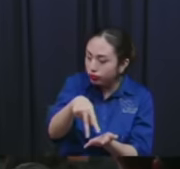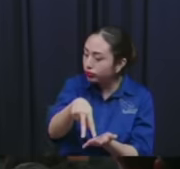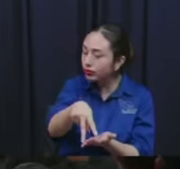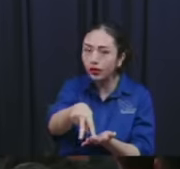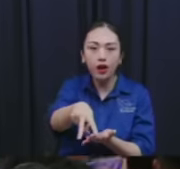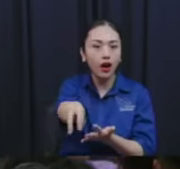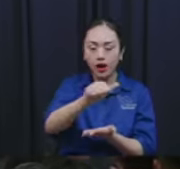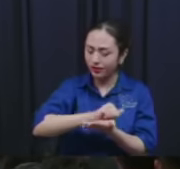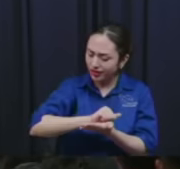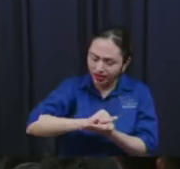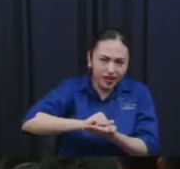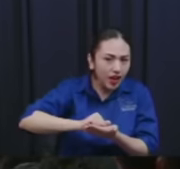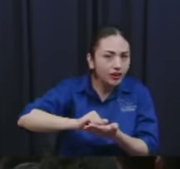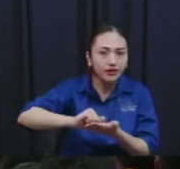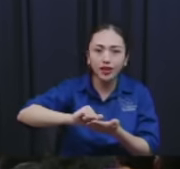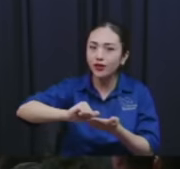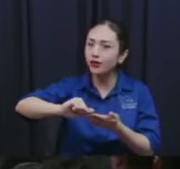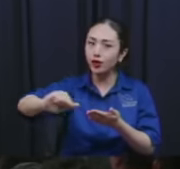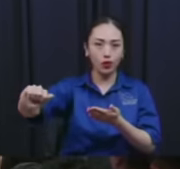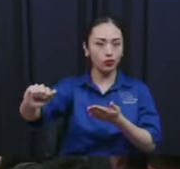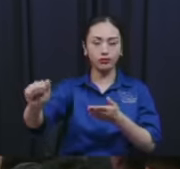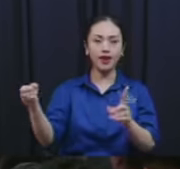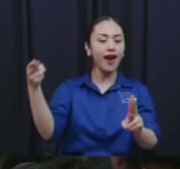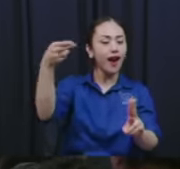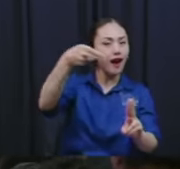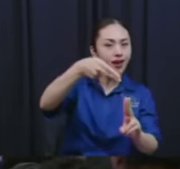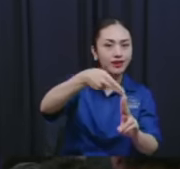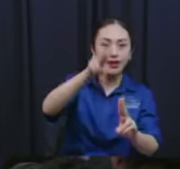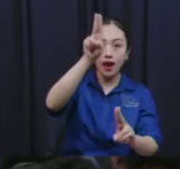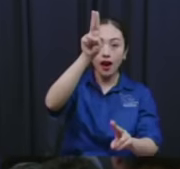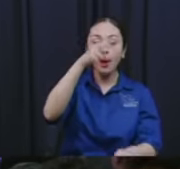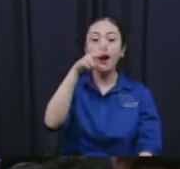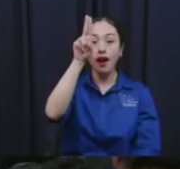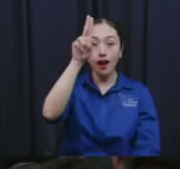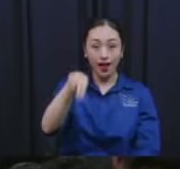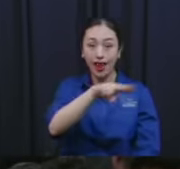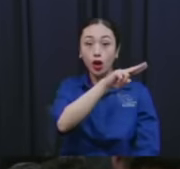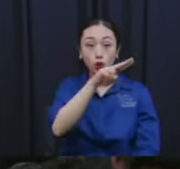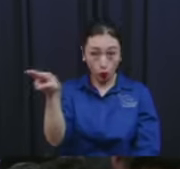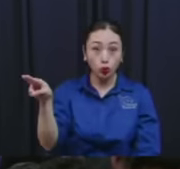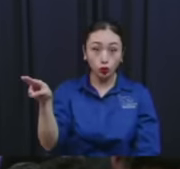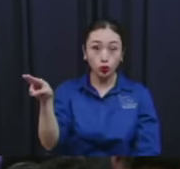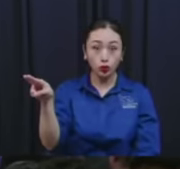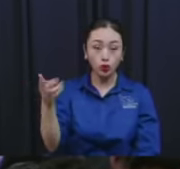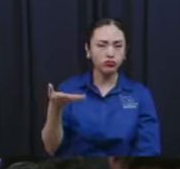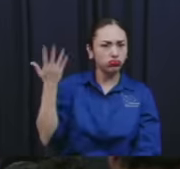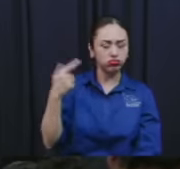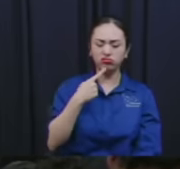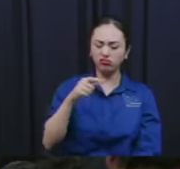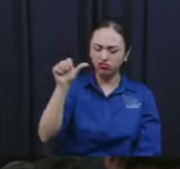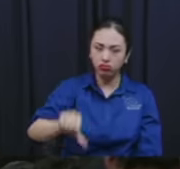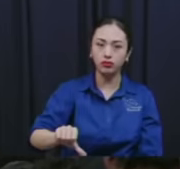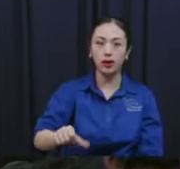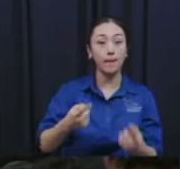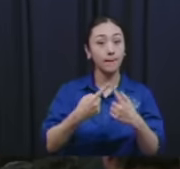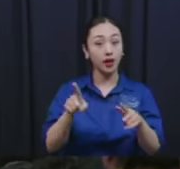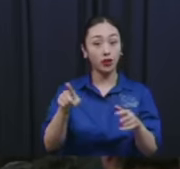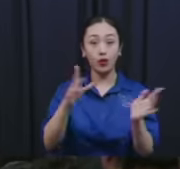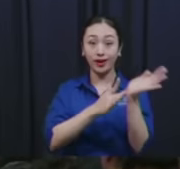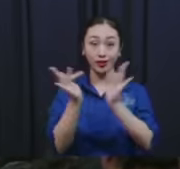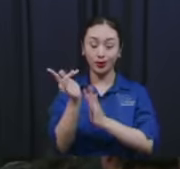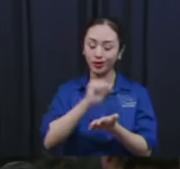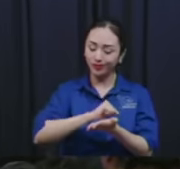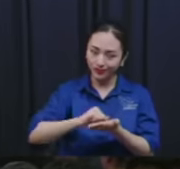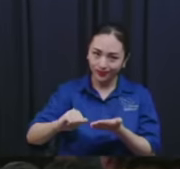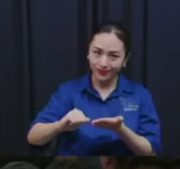santifico lo hasta la cruz usted que era un símbolo de maldición ya ve usted todo lo que ha sucedido verdad Y ahora